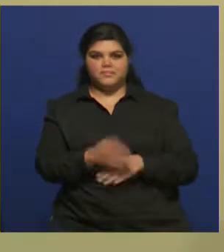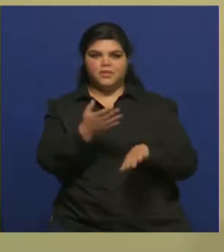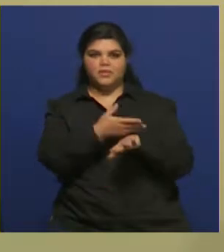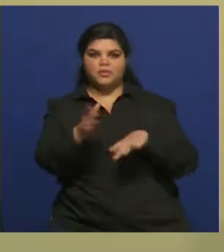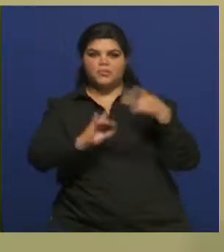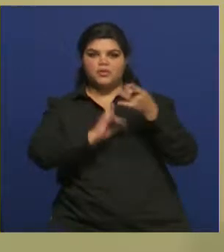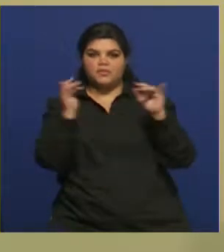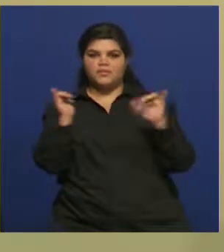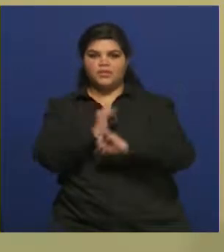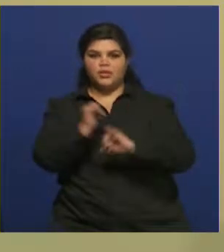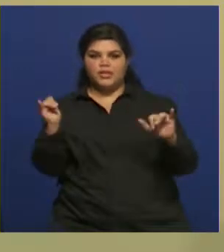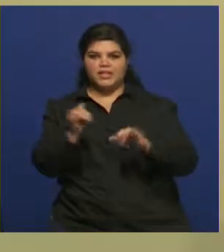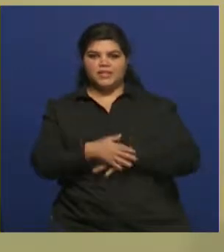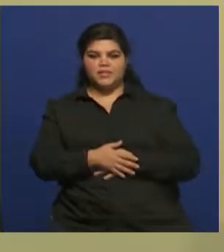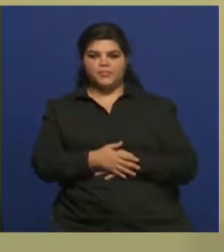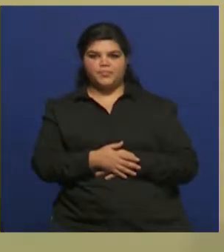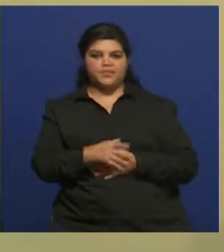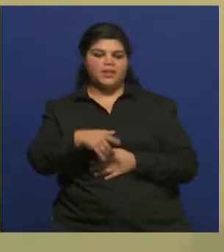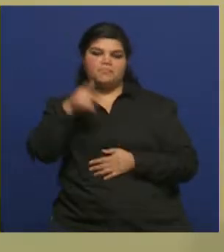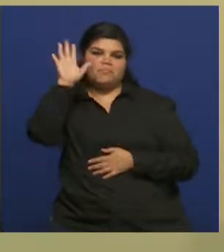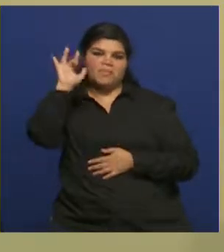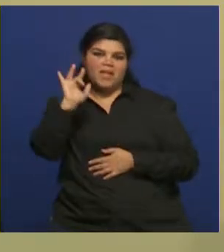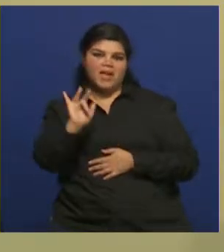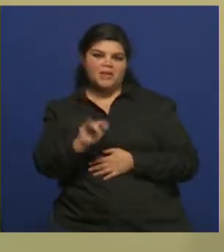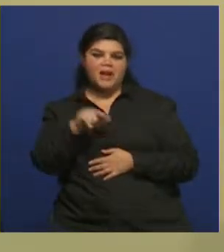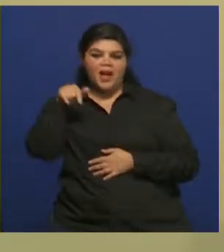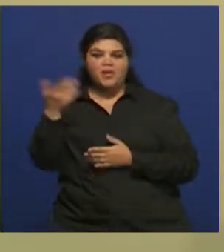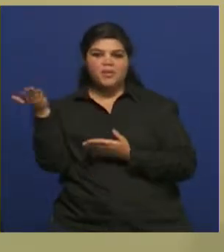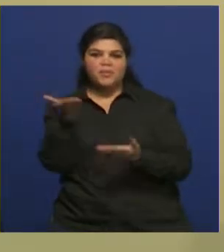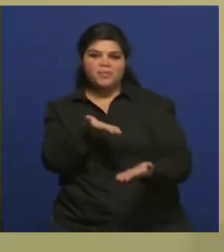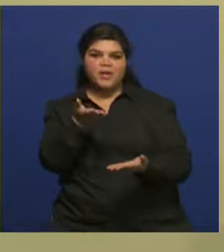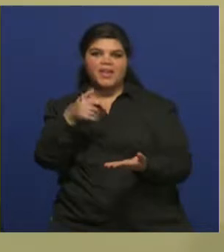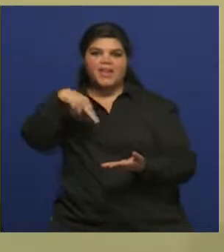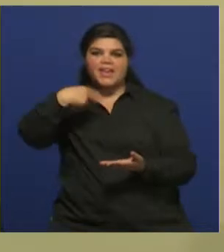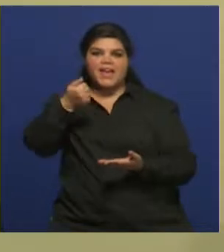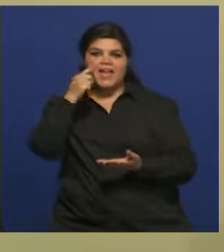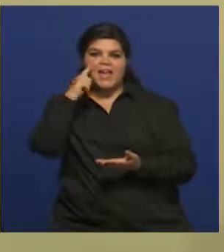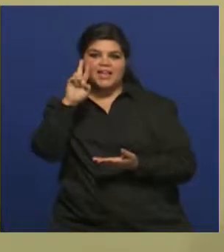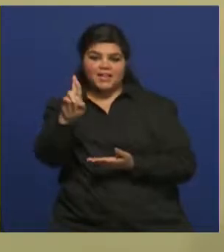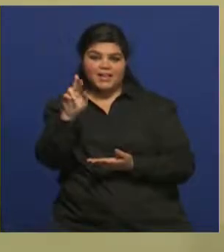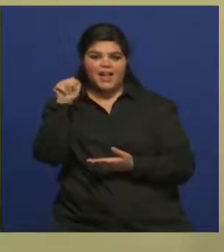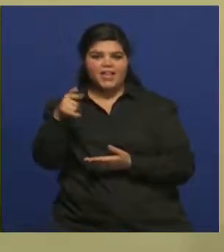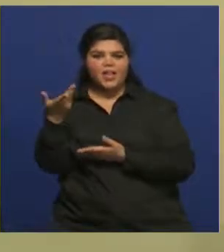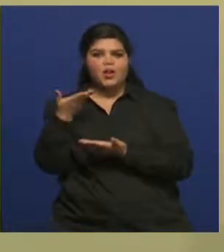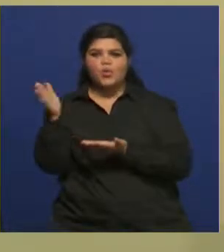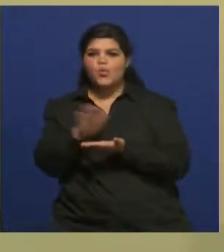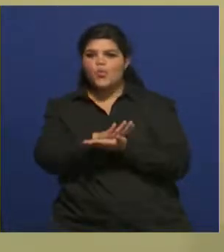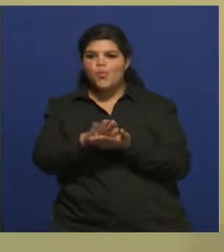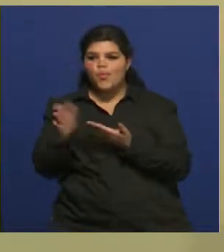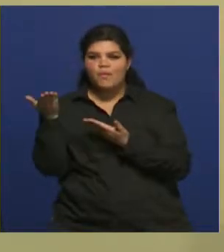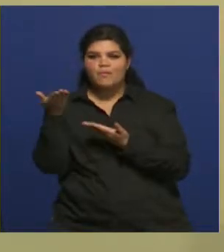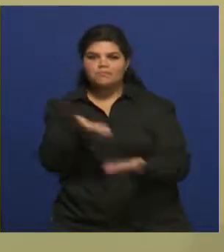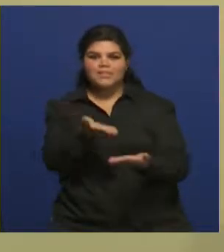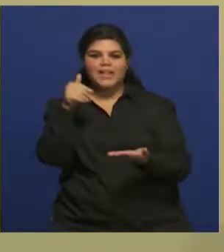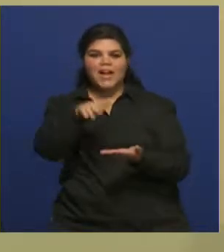Continuamos en Unidiversidad Noticias. Como todos los días miércoles, te tengo el gusto de presentar a Nair Senesi con una nueva entrega de